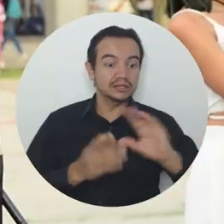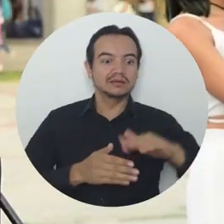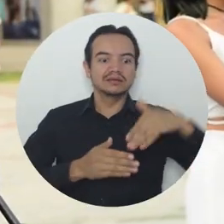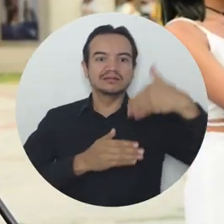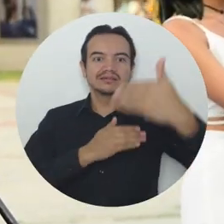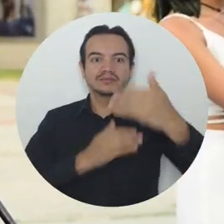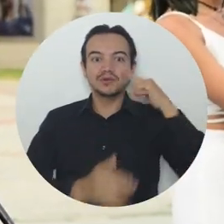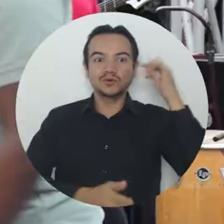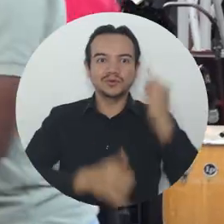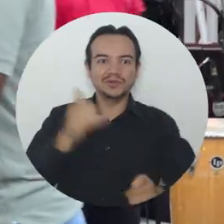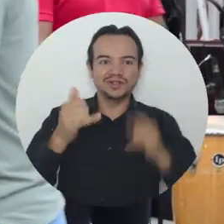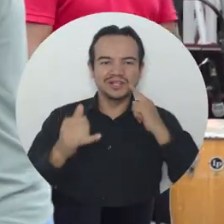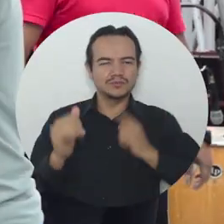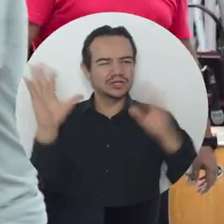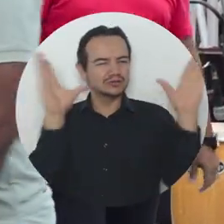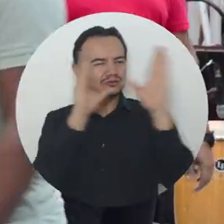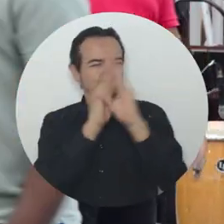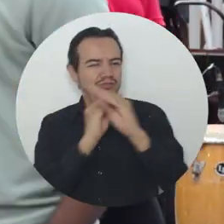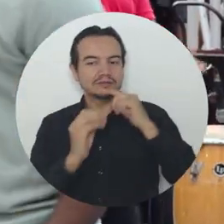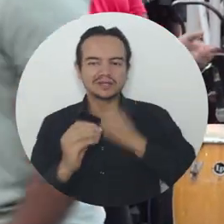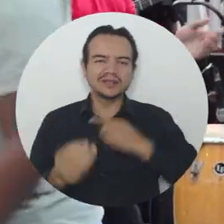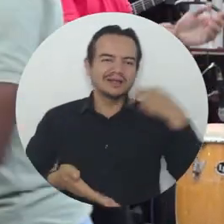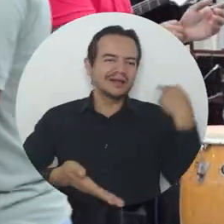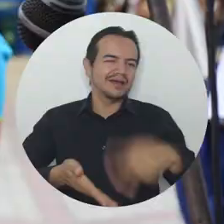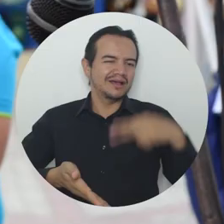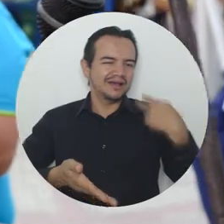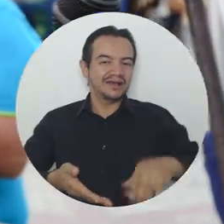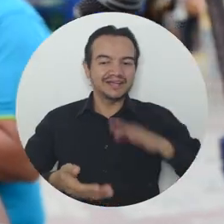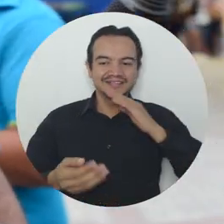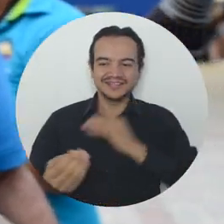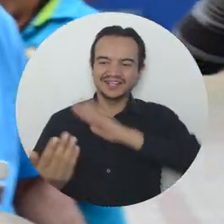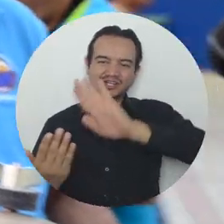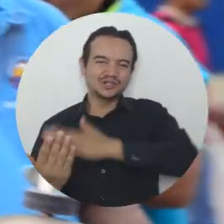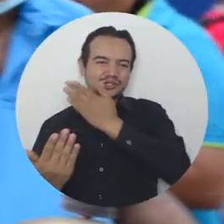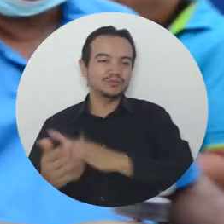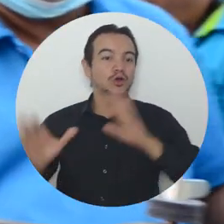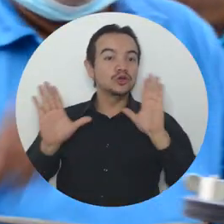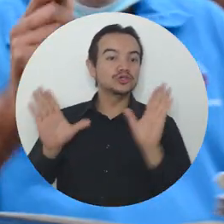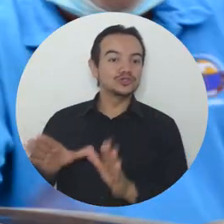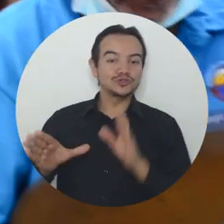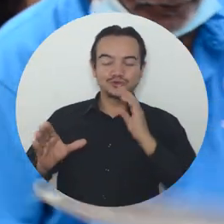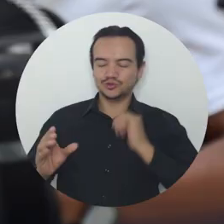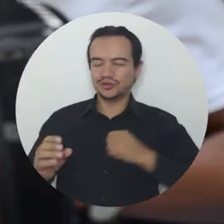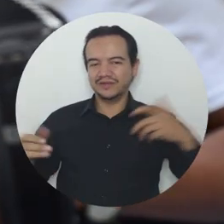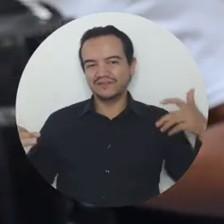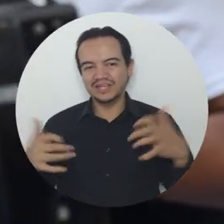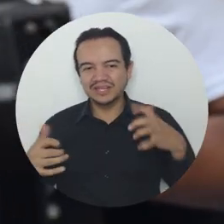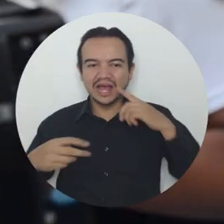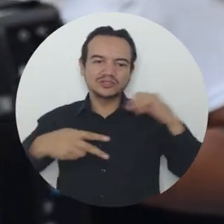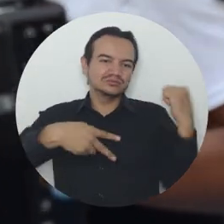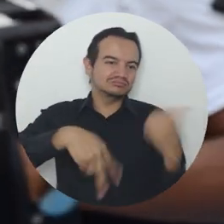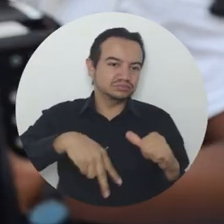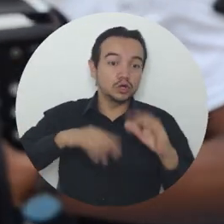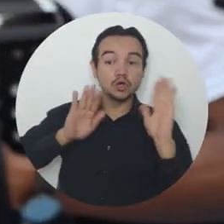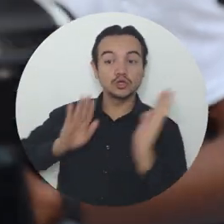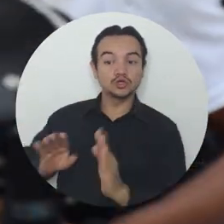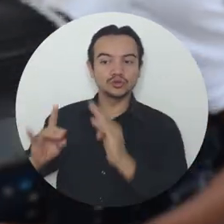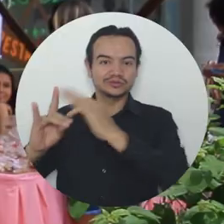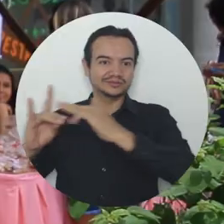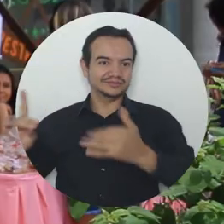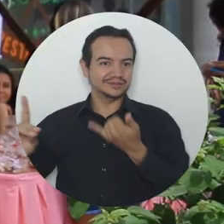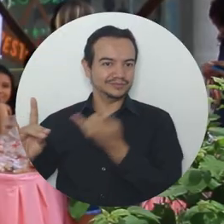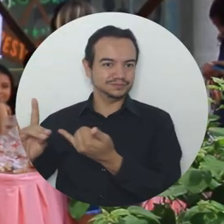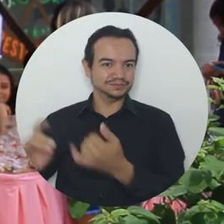la tarde-noche a ritmo de la mejor música, interpretada por los grupos Fusión, Orquesta Tropical y Vallenato de la